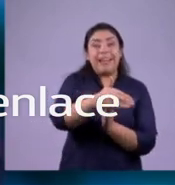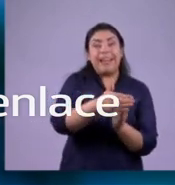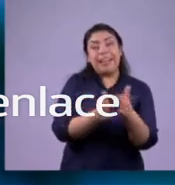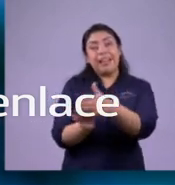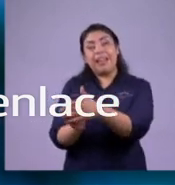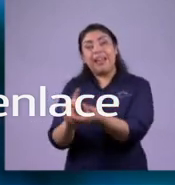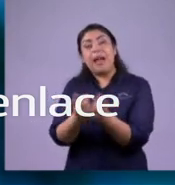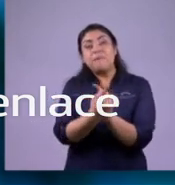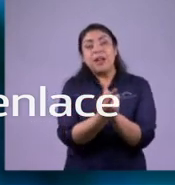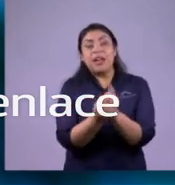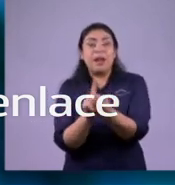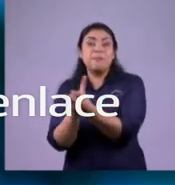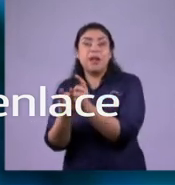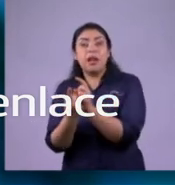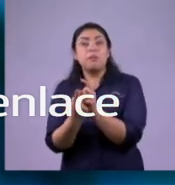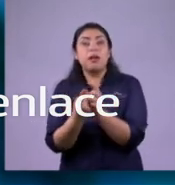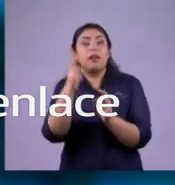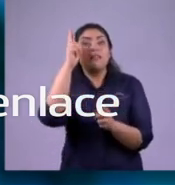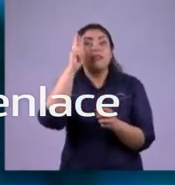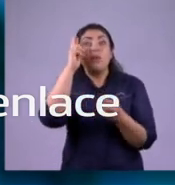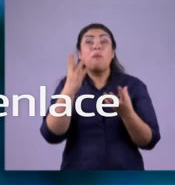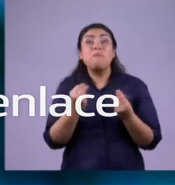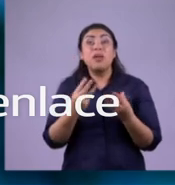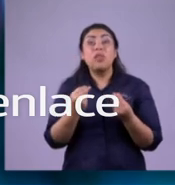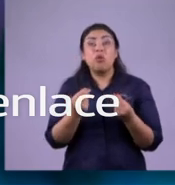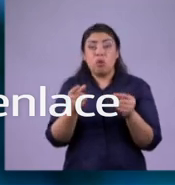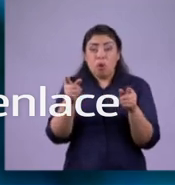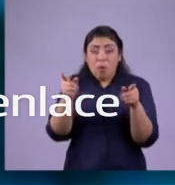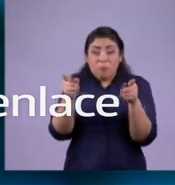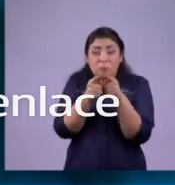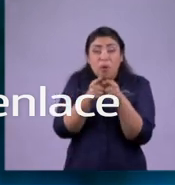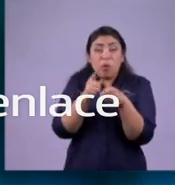por miedo corta duración